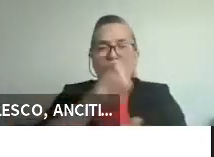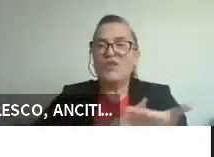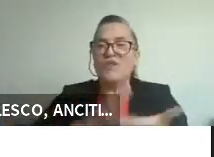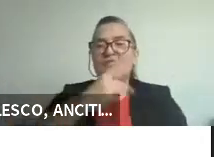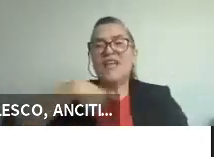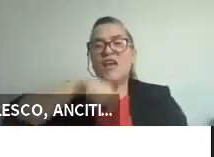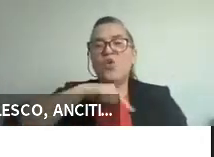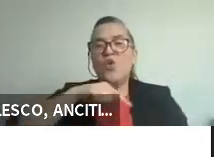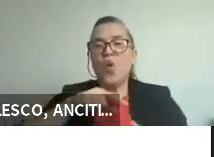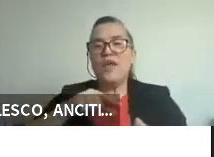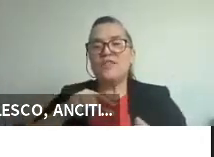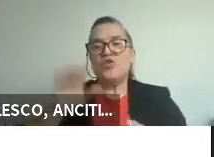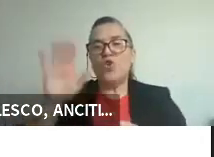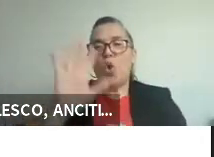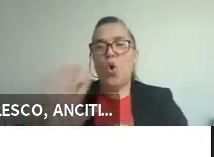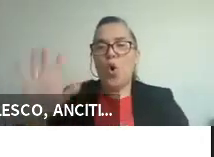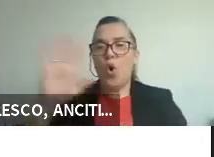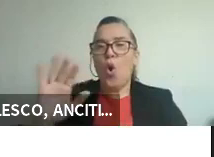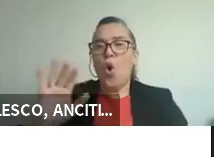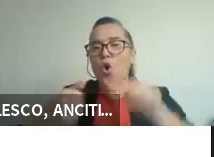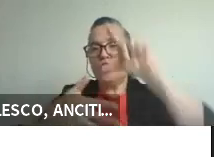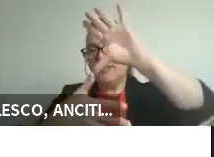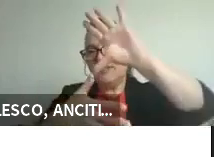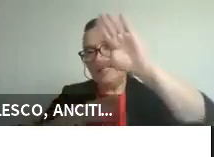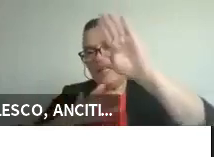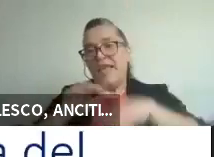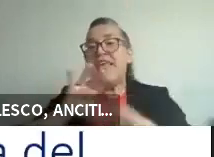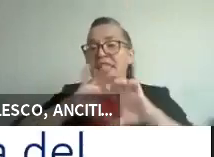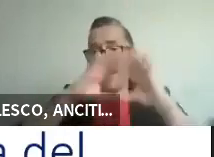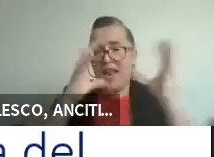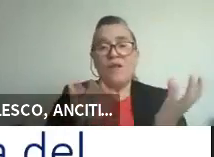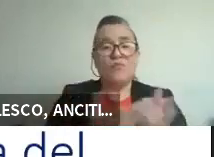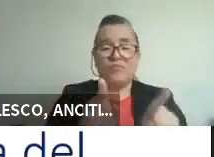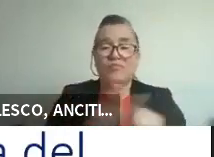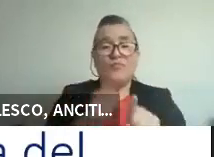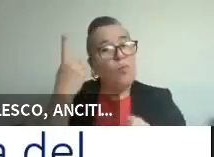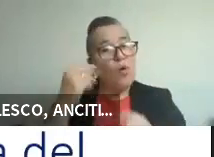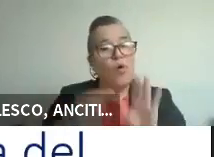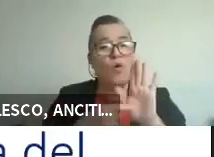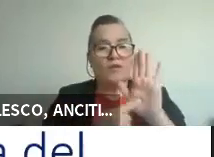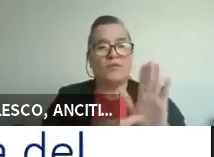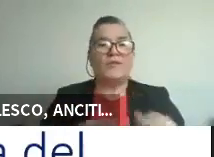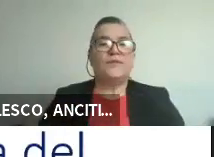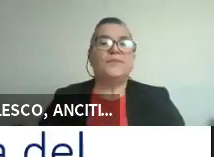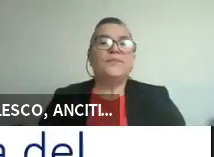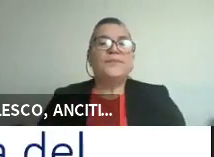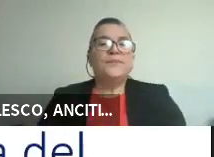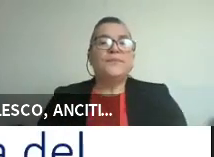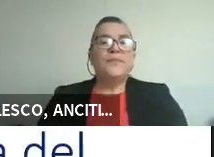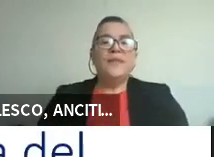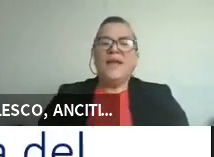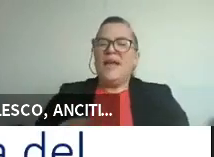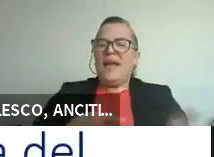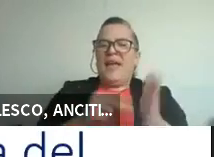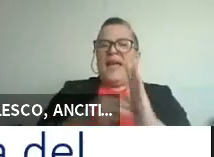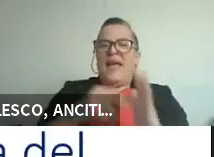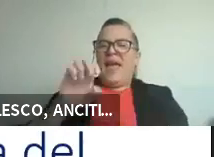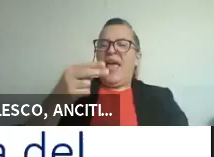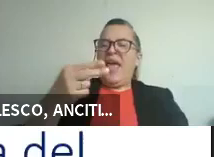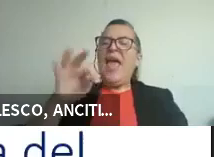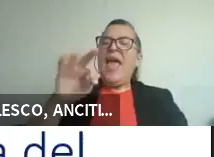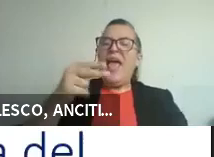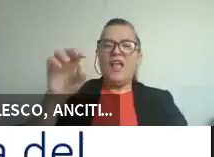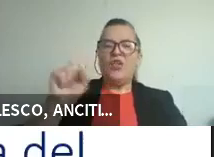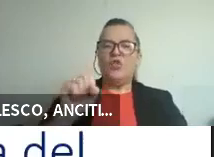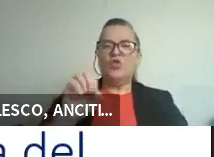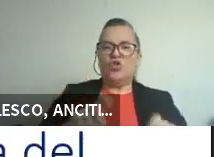continente y en el mundo por las razones aquí expuestas entonces electos académico universitario debe